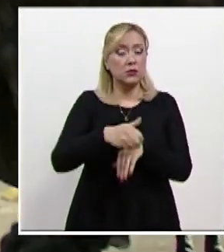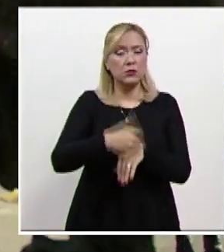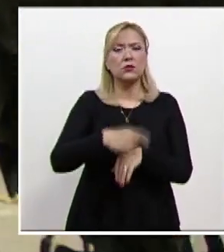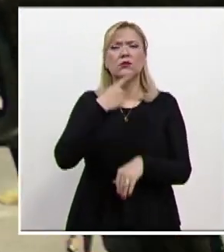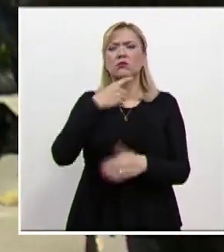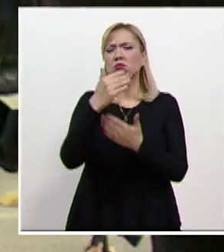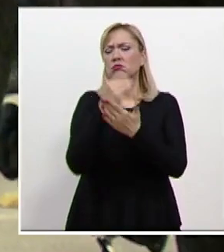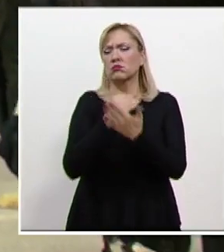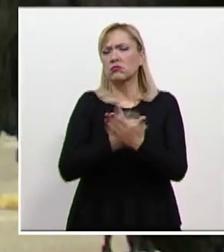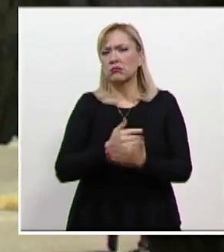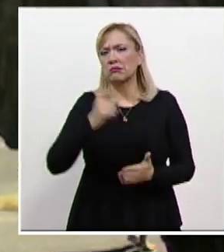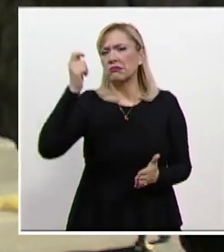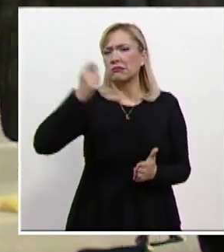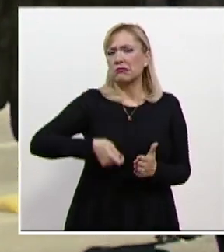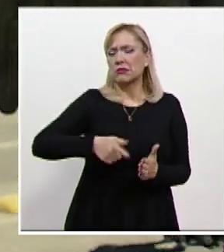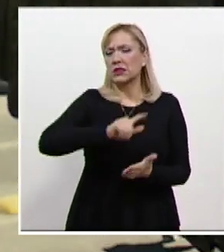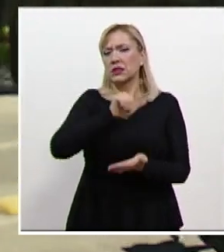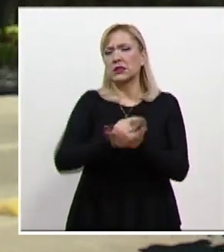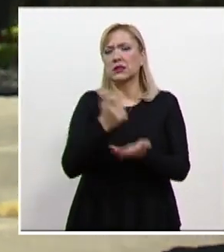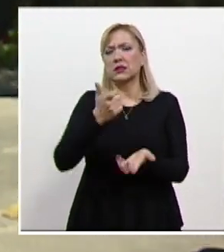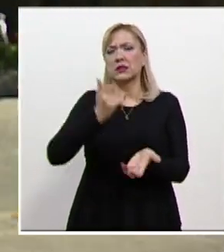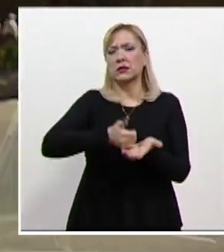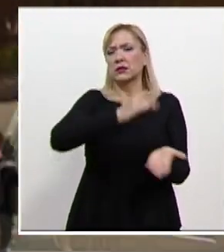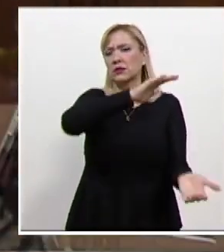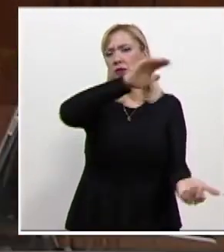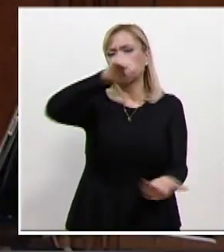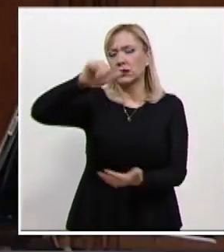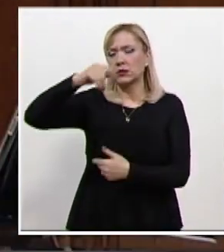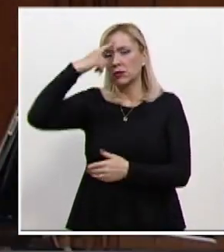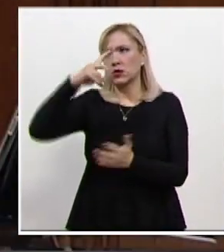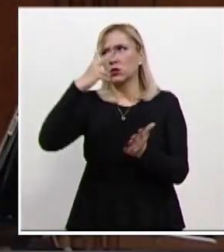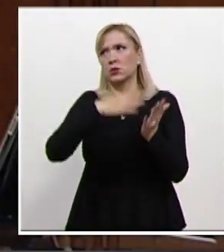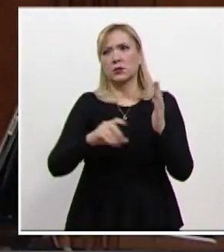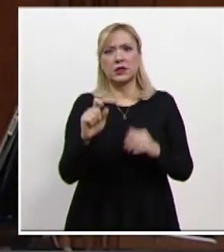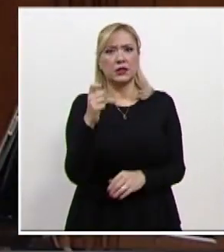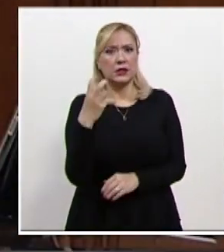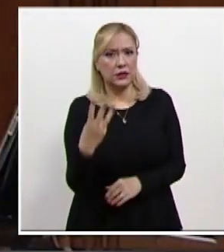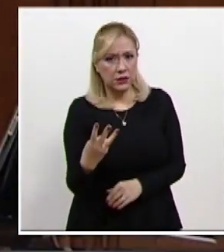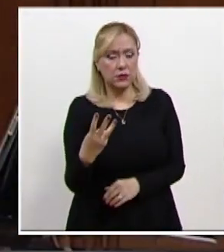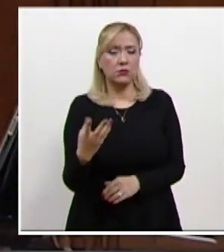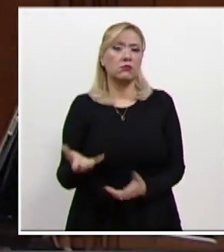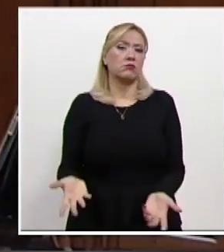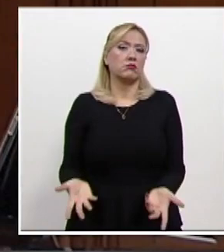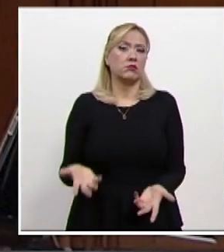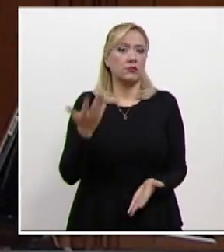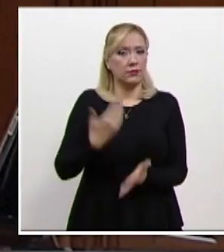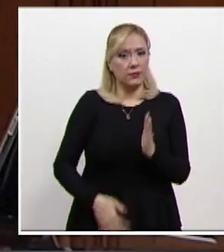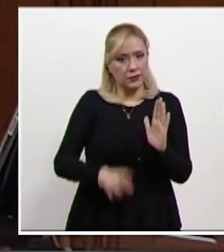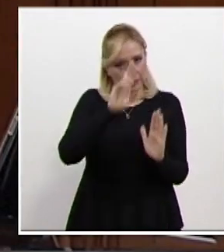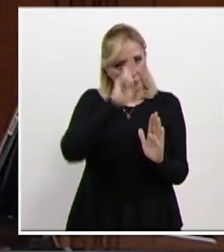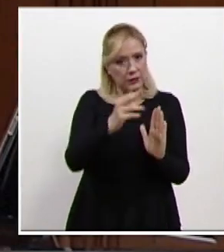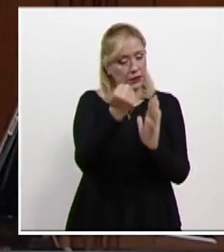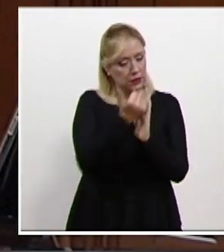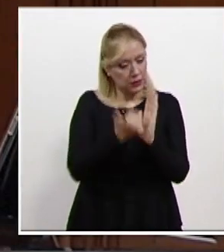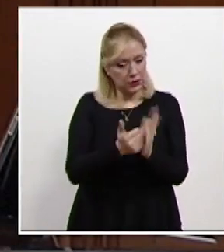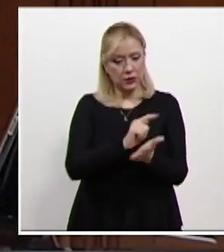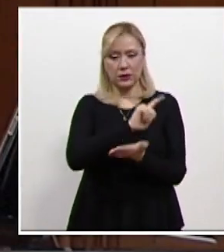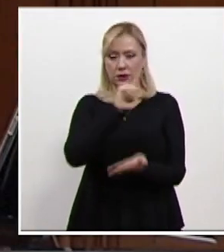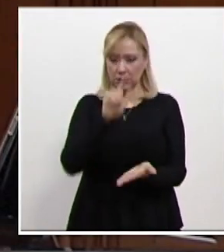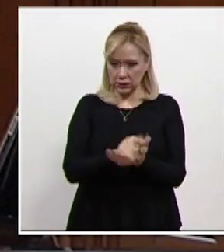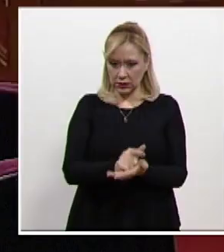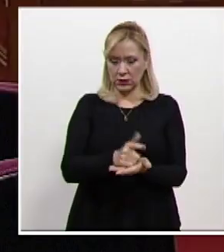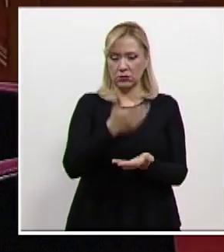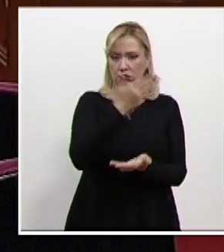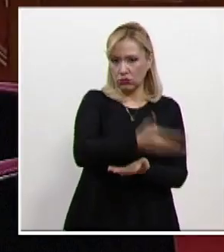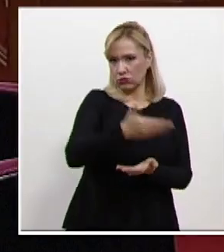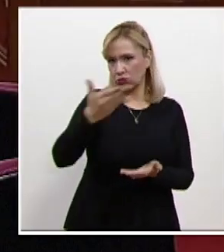invalidó diversas disposiciones de la Ley de Ingresos para el ejercicio fiscal 2023, que no respetaban los principios de proporcionalidad y equidad